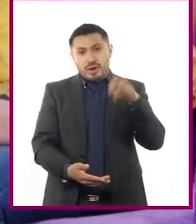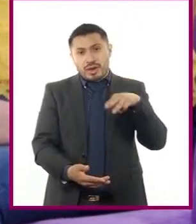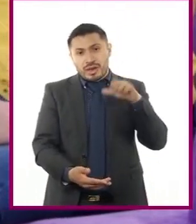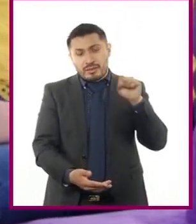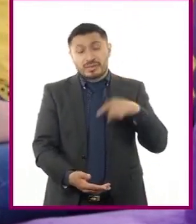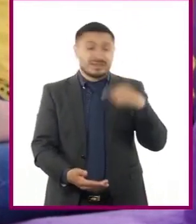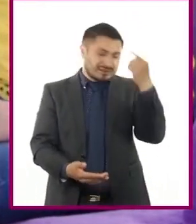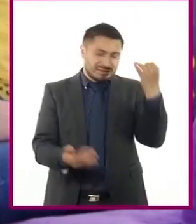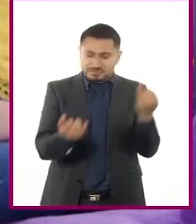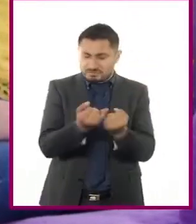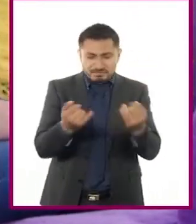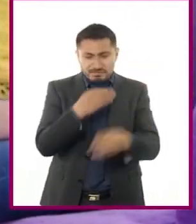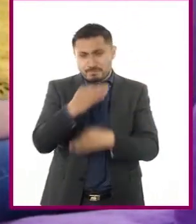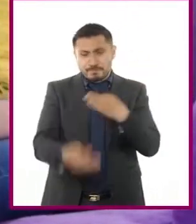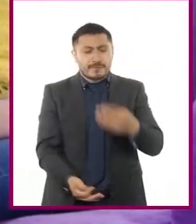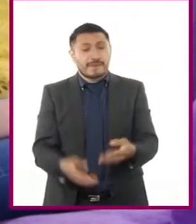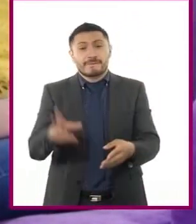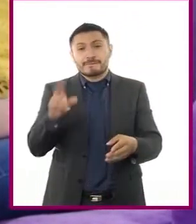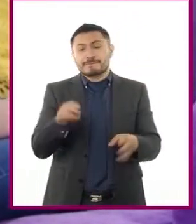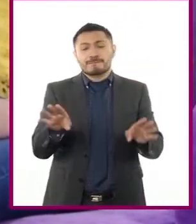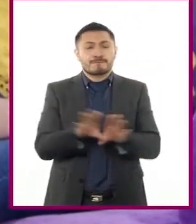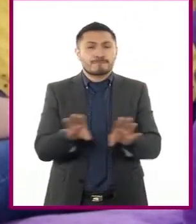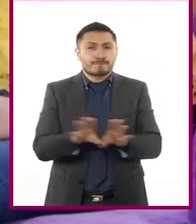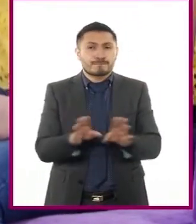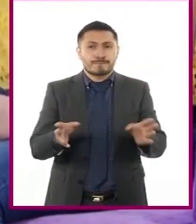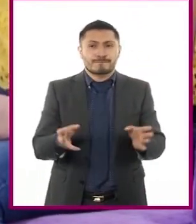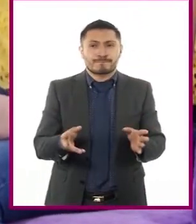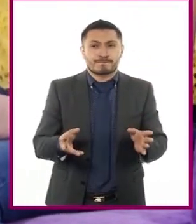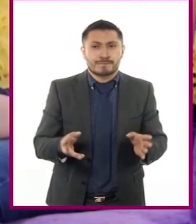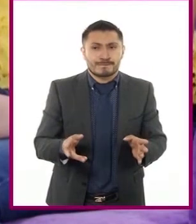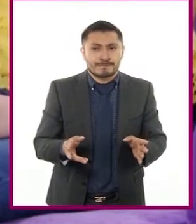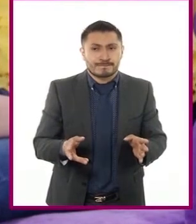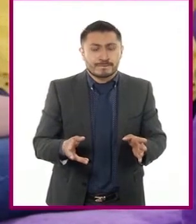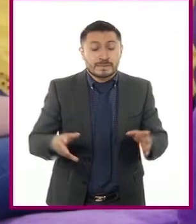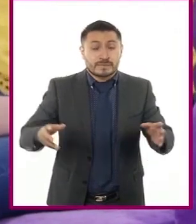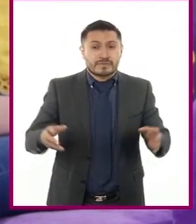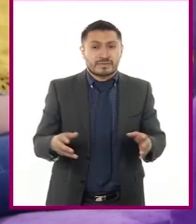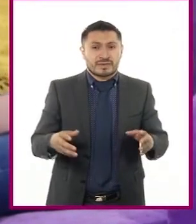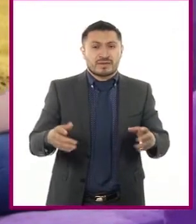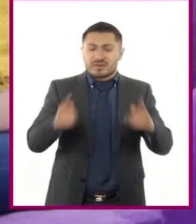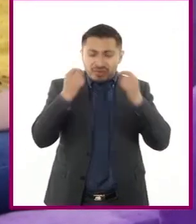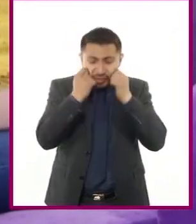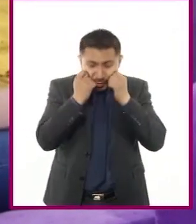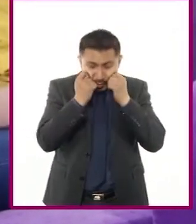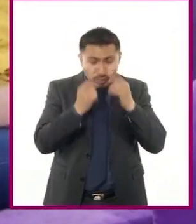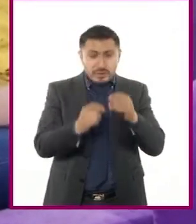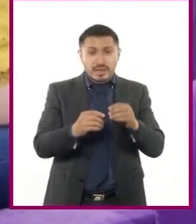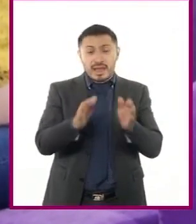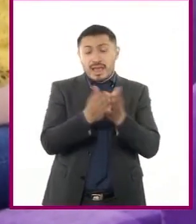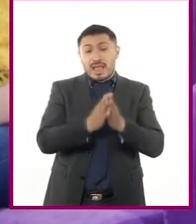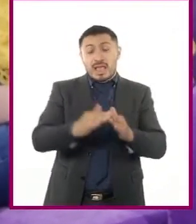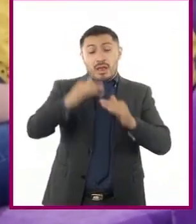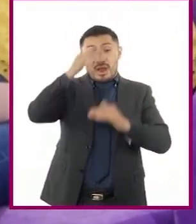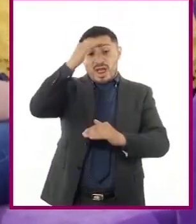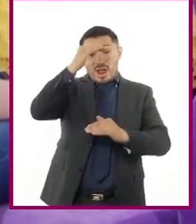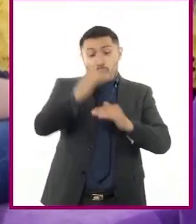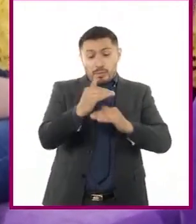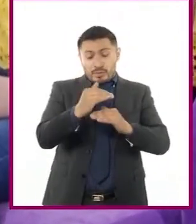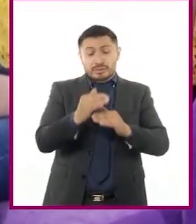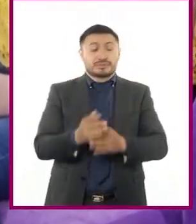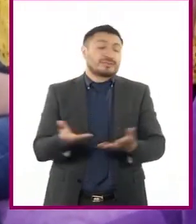literatura en general no se mide o no debemos medirla por el tamaño, por el grosor de los libros, por las pastas duras o